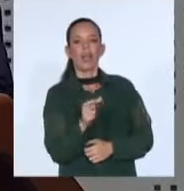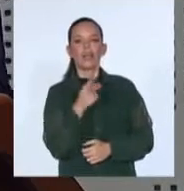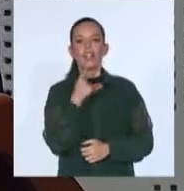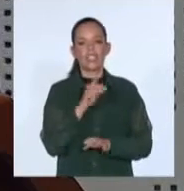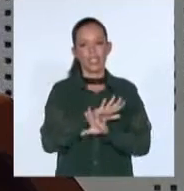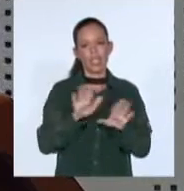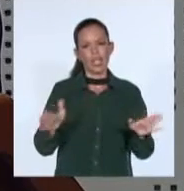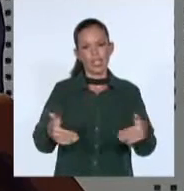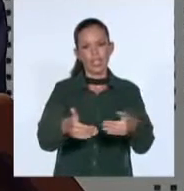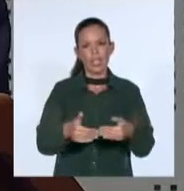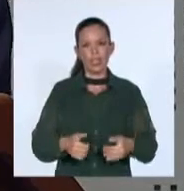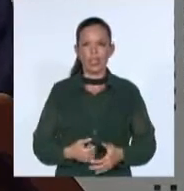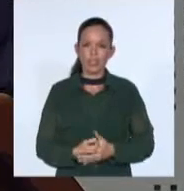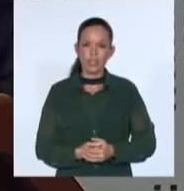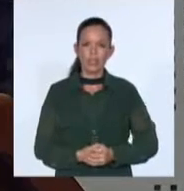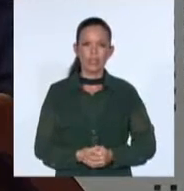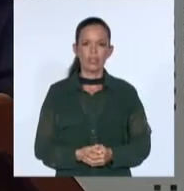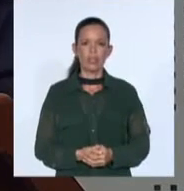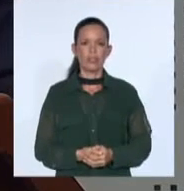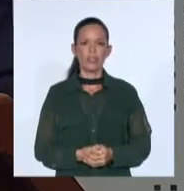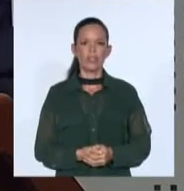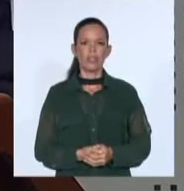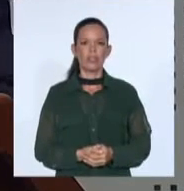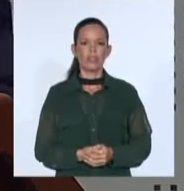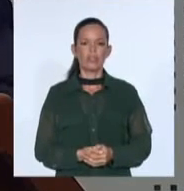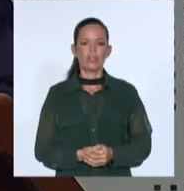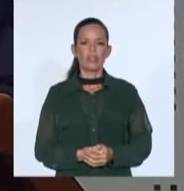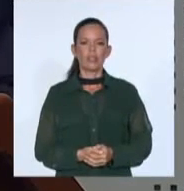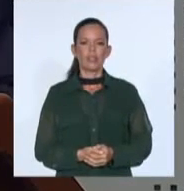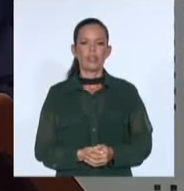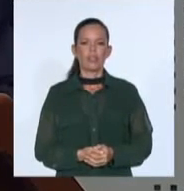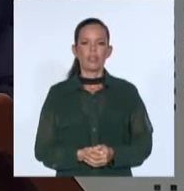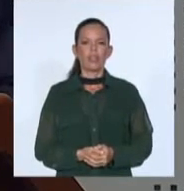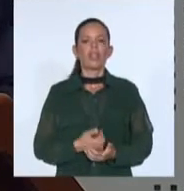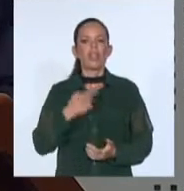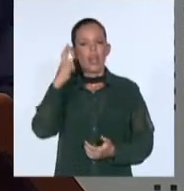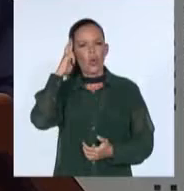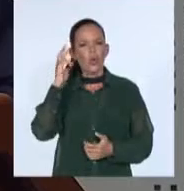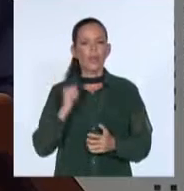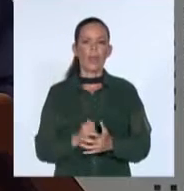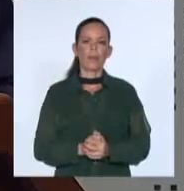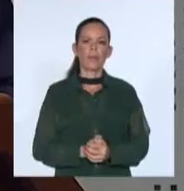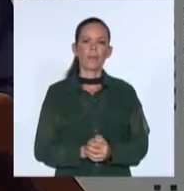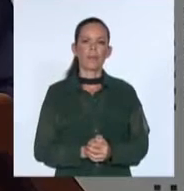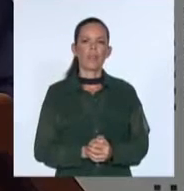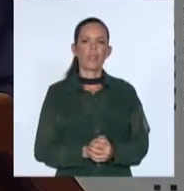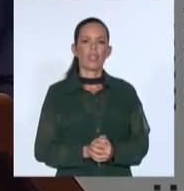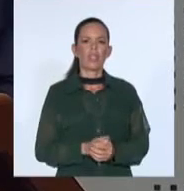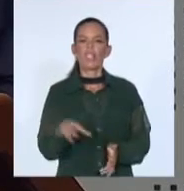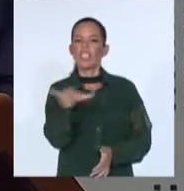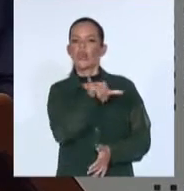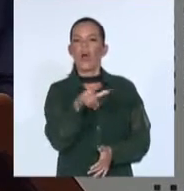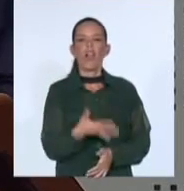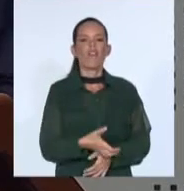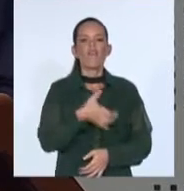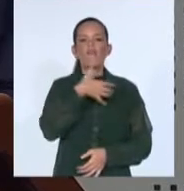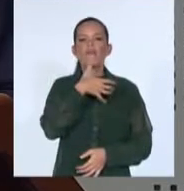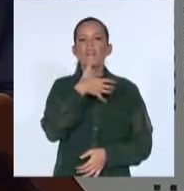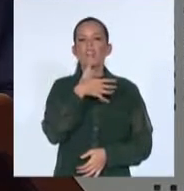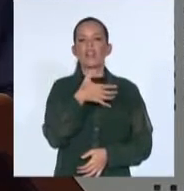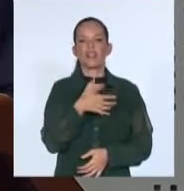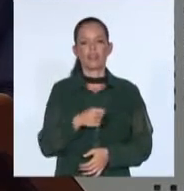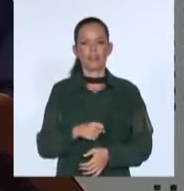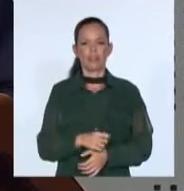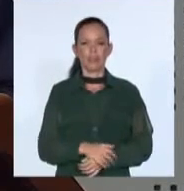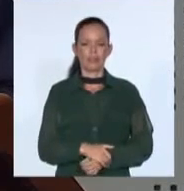termino, me recuerdan a algunas palabras de Fidel Castro. Estoy en su tierra.